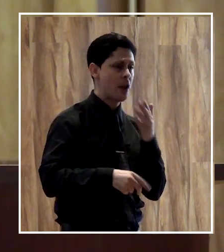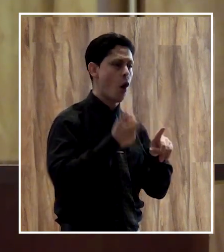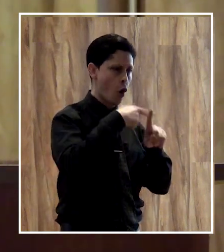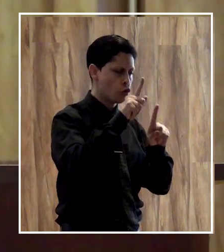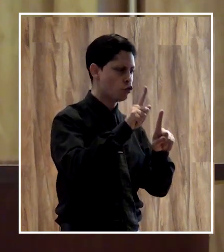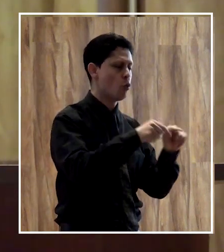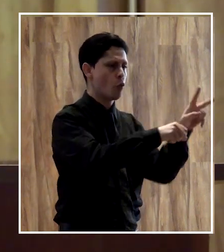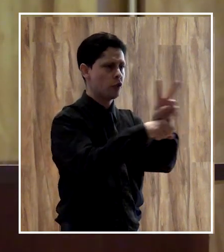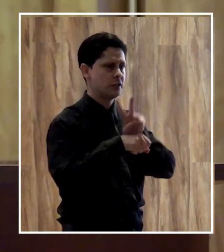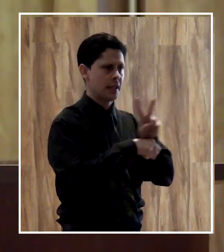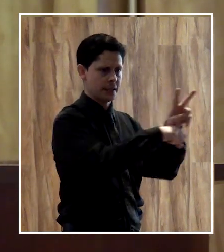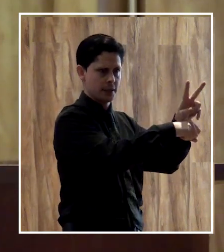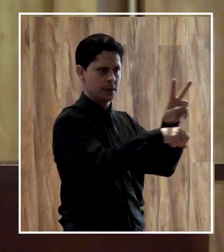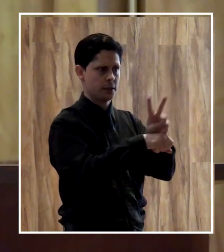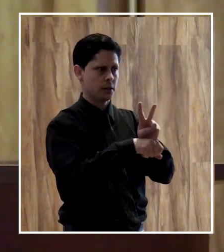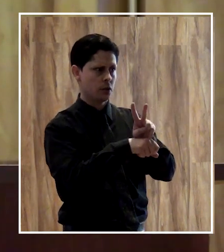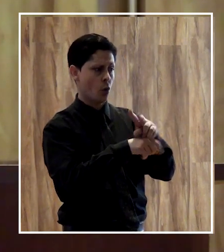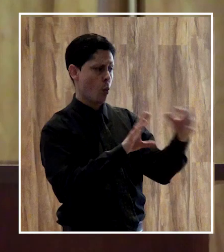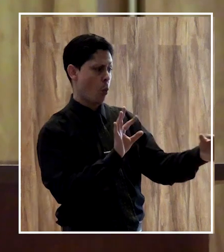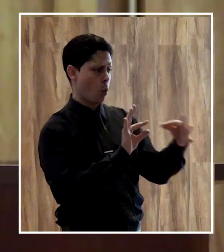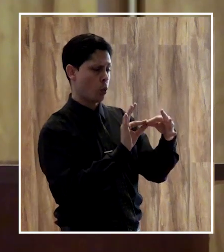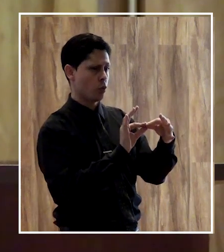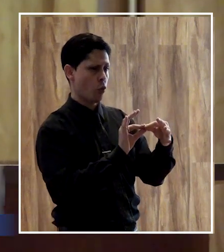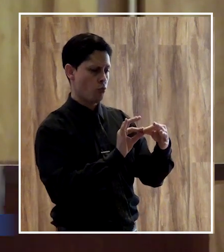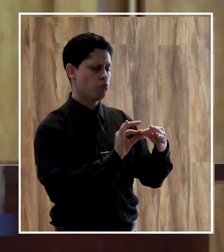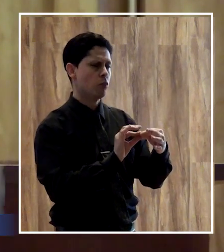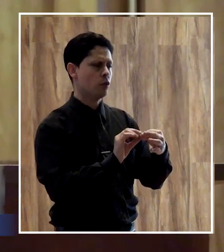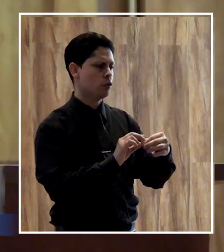docentes también más jóvenes y renovadores